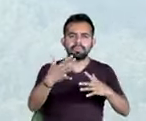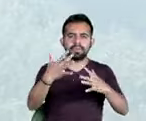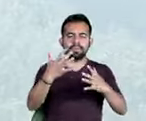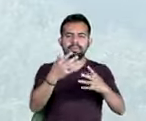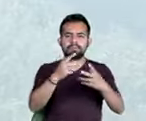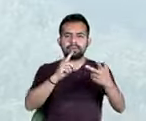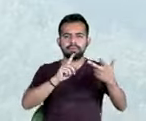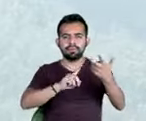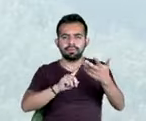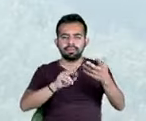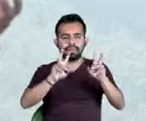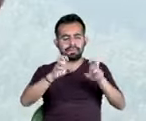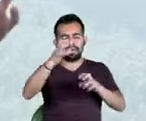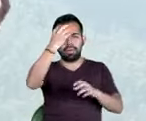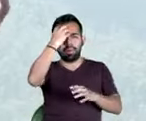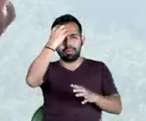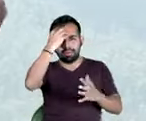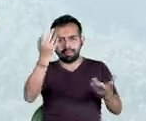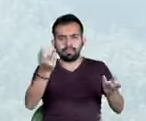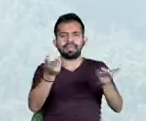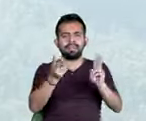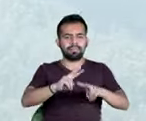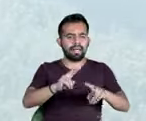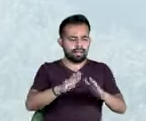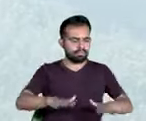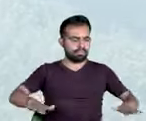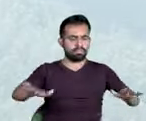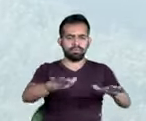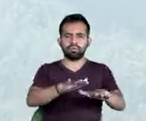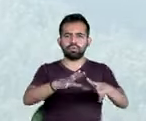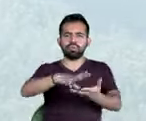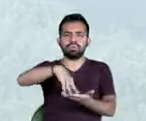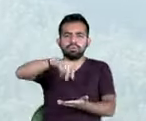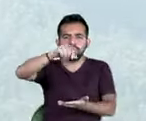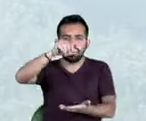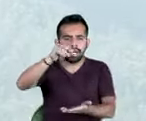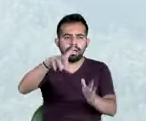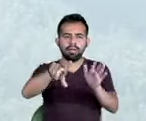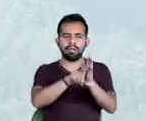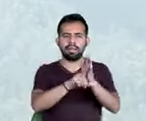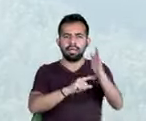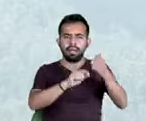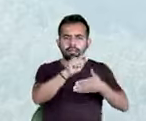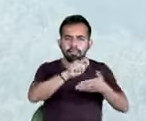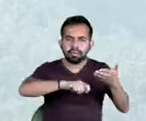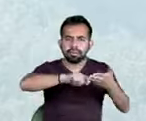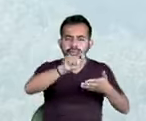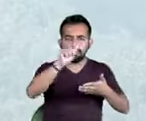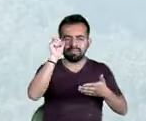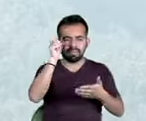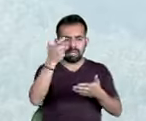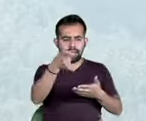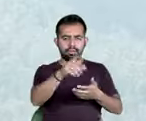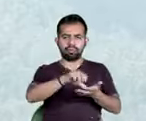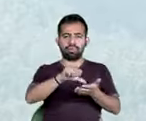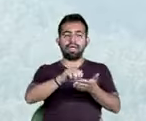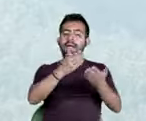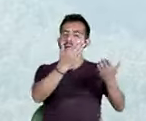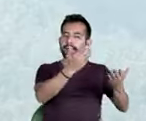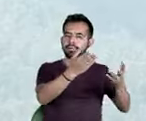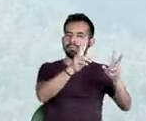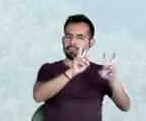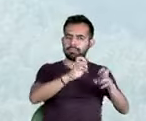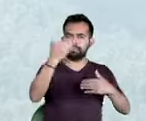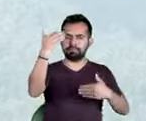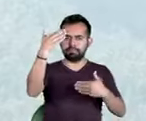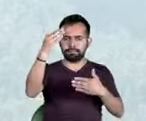temas educativos? ¿Qué queremos respecto al uso del suelo y a una democratización del crecimiento de la ciudad? Eso es materia de política pública y